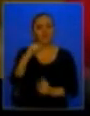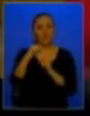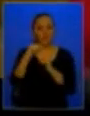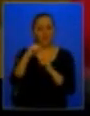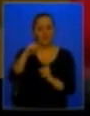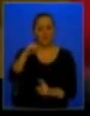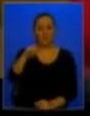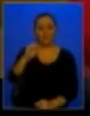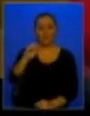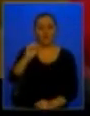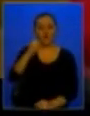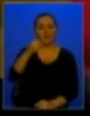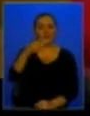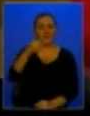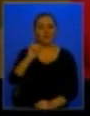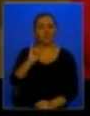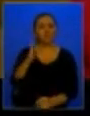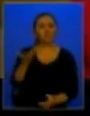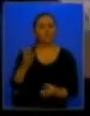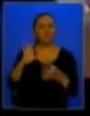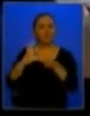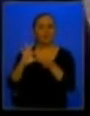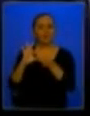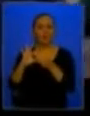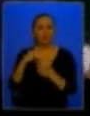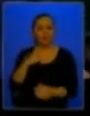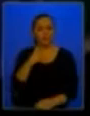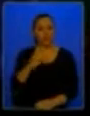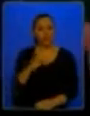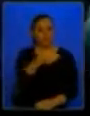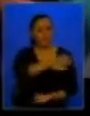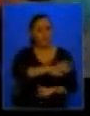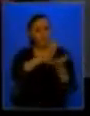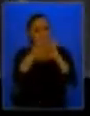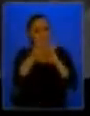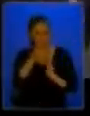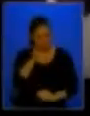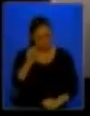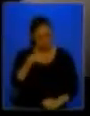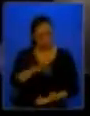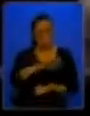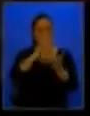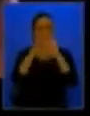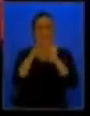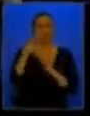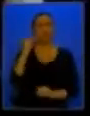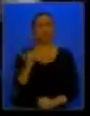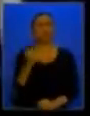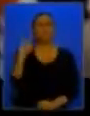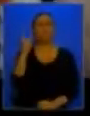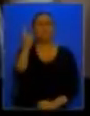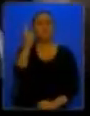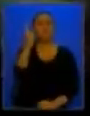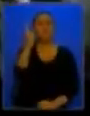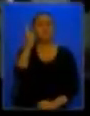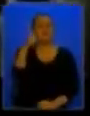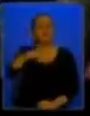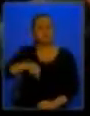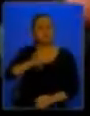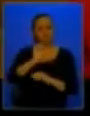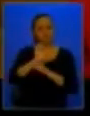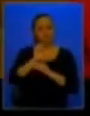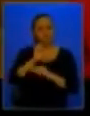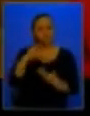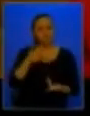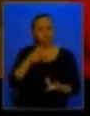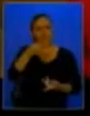Nadie puede negar que no ha cambiado Sumbawa. Hoy, primera vez en la vida, vemos un presidente de pueblo. Y por eso llega al